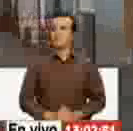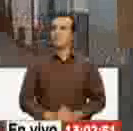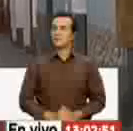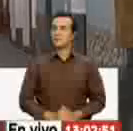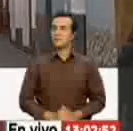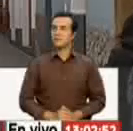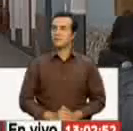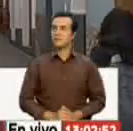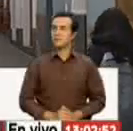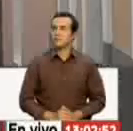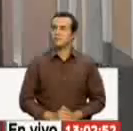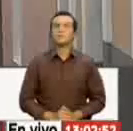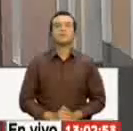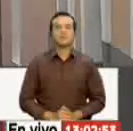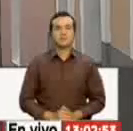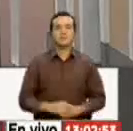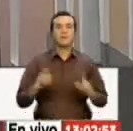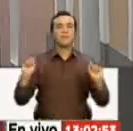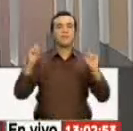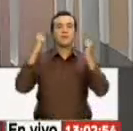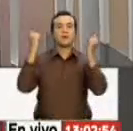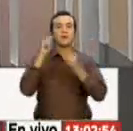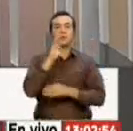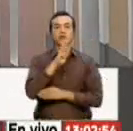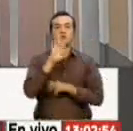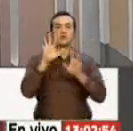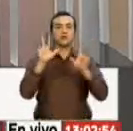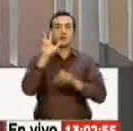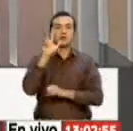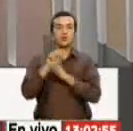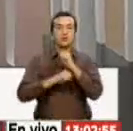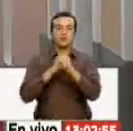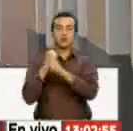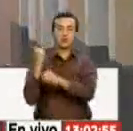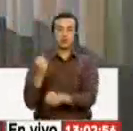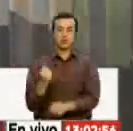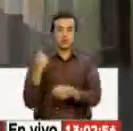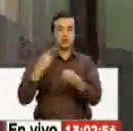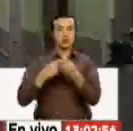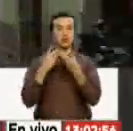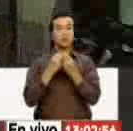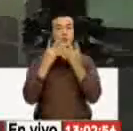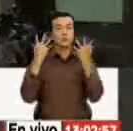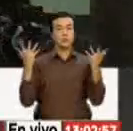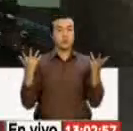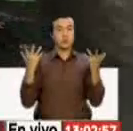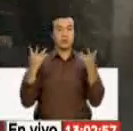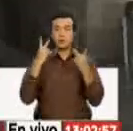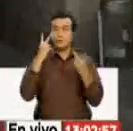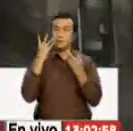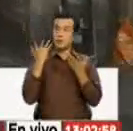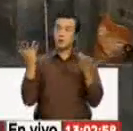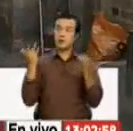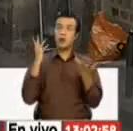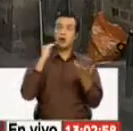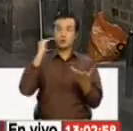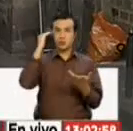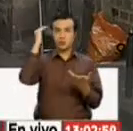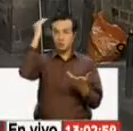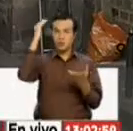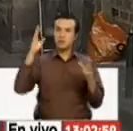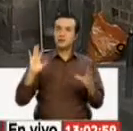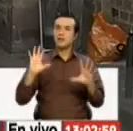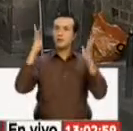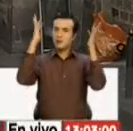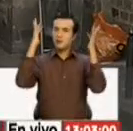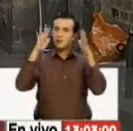Las celebraciones por los 483 años de fundación de Quito se viven a plenitud. Mire cómo los adultos mayores